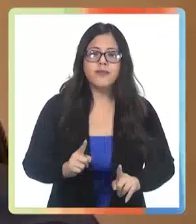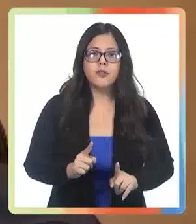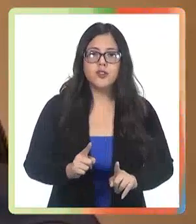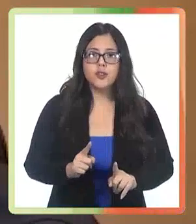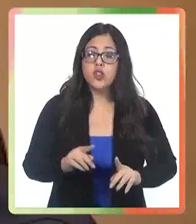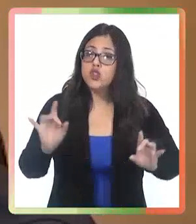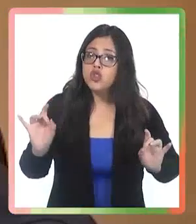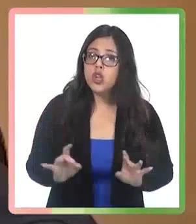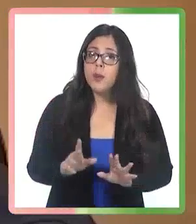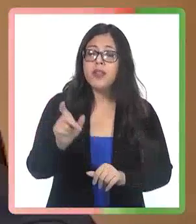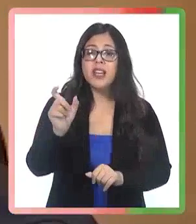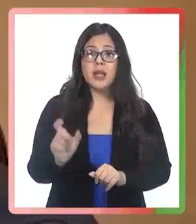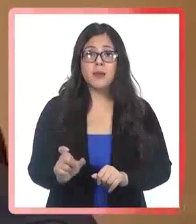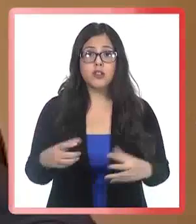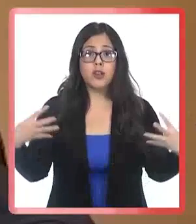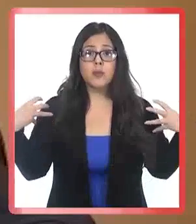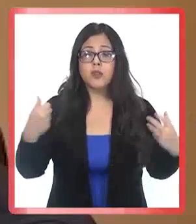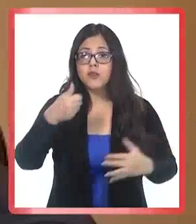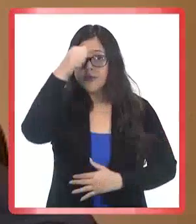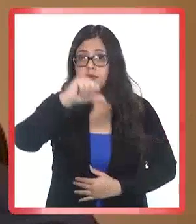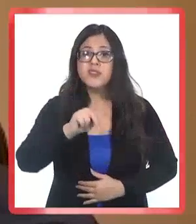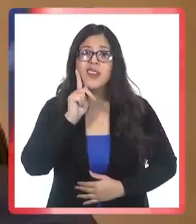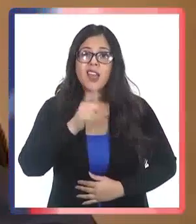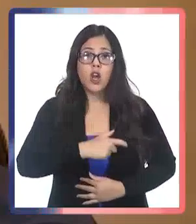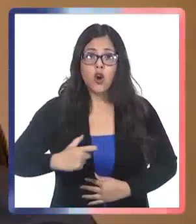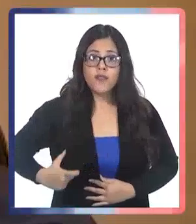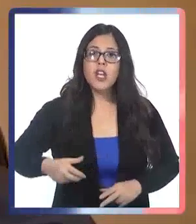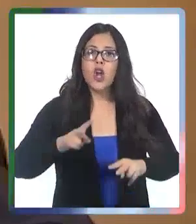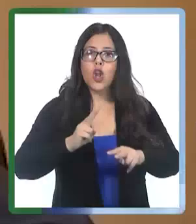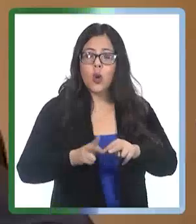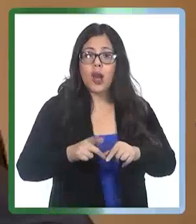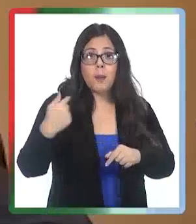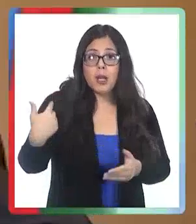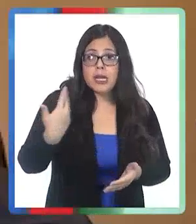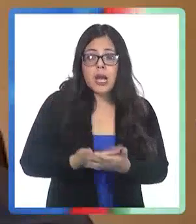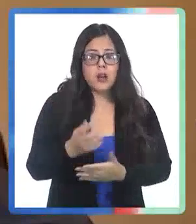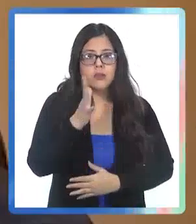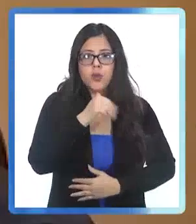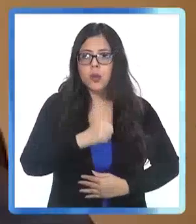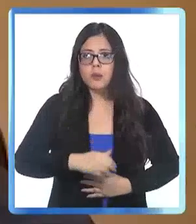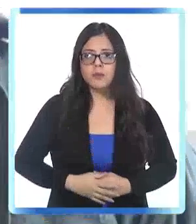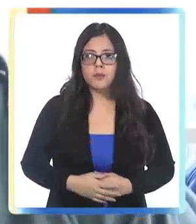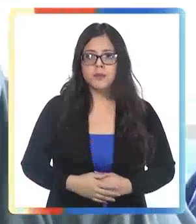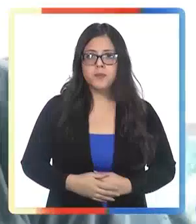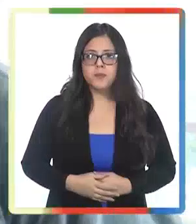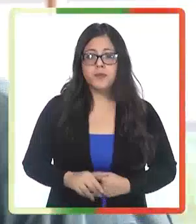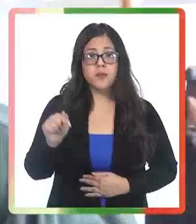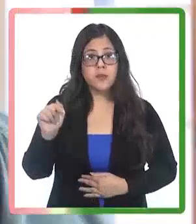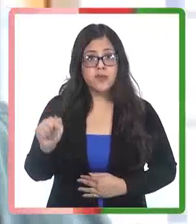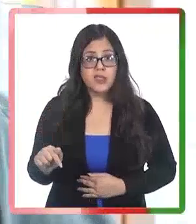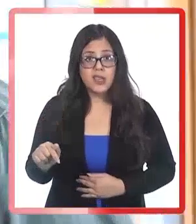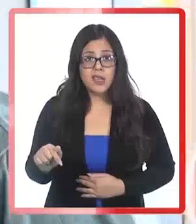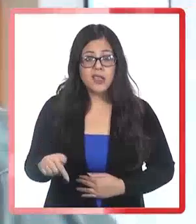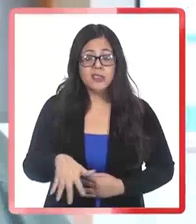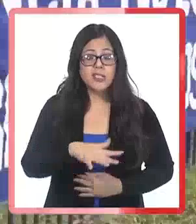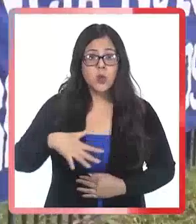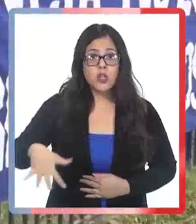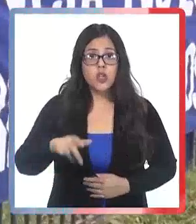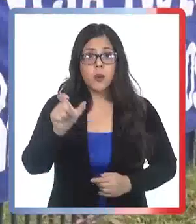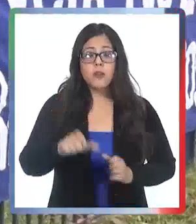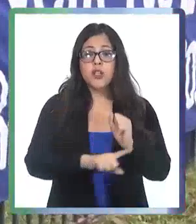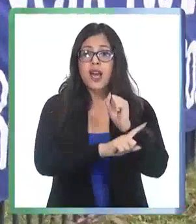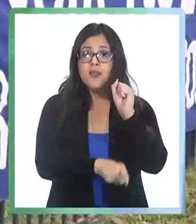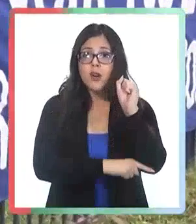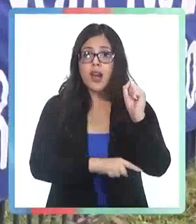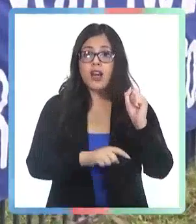vigentes, salvo que el titular de la acción penal, en este caso el gobierno, lo haga, lo que hasta el momento no ha ocurrido. Y en medio de este escenario,